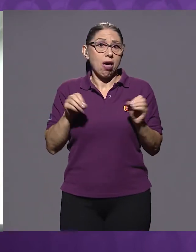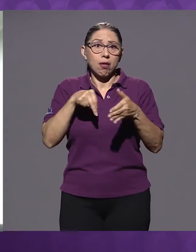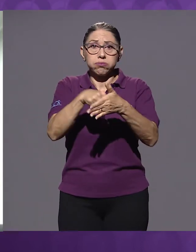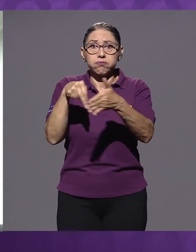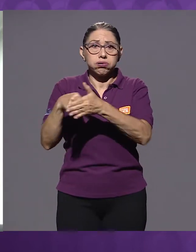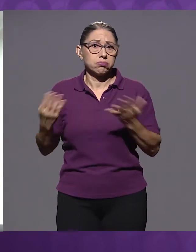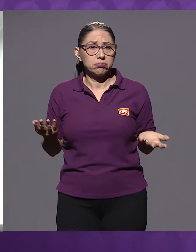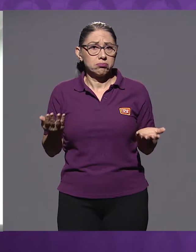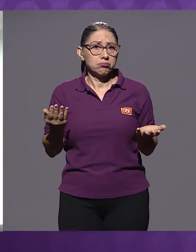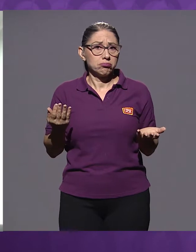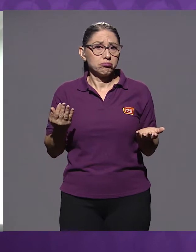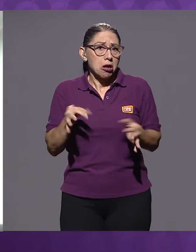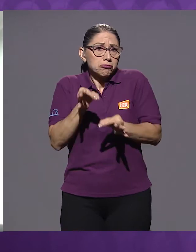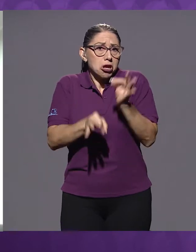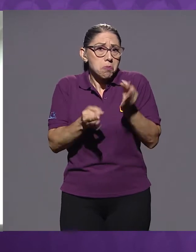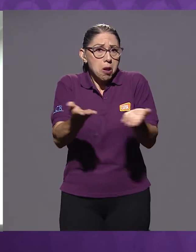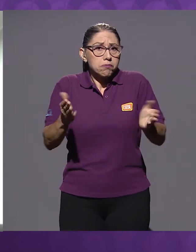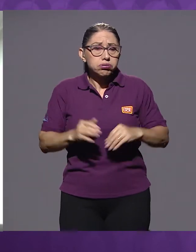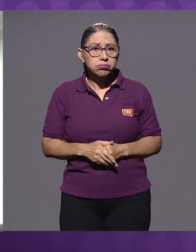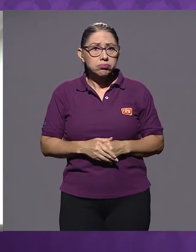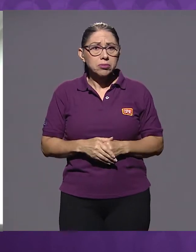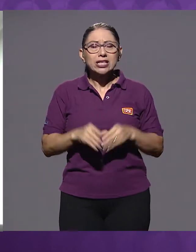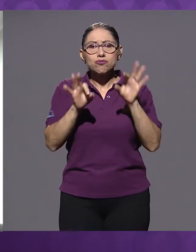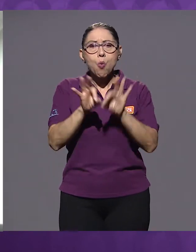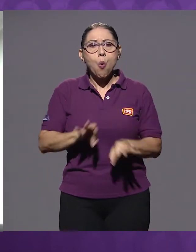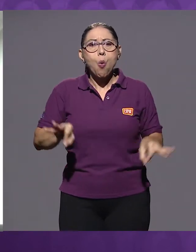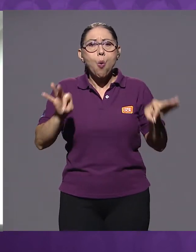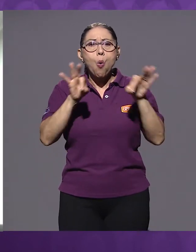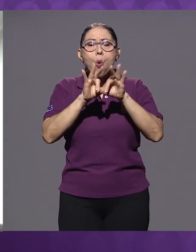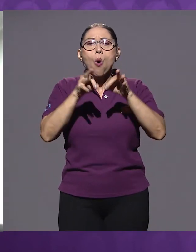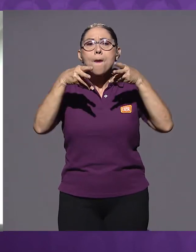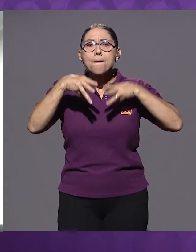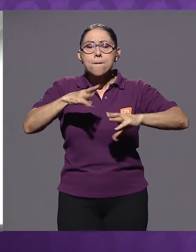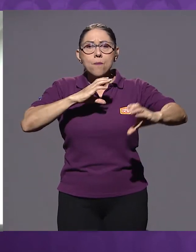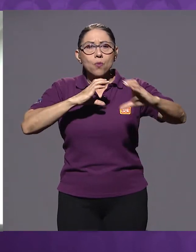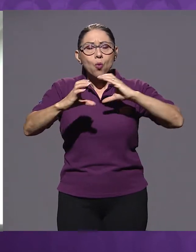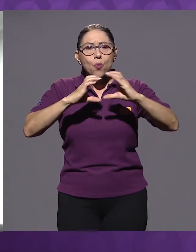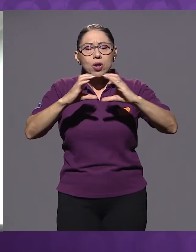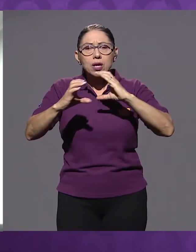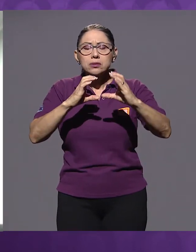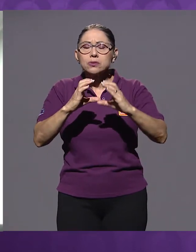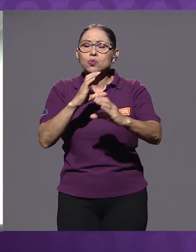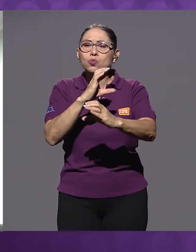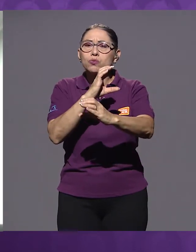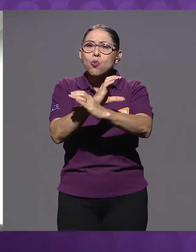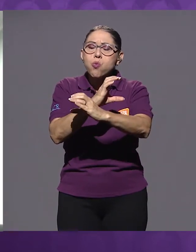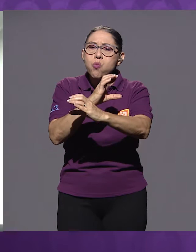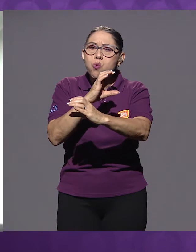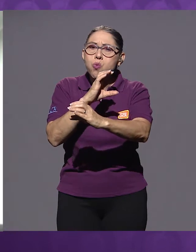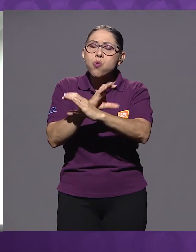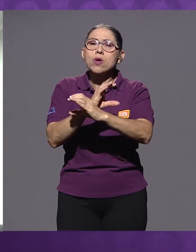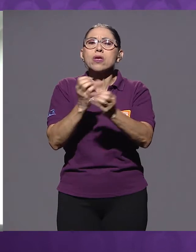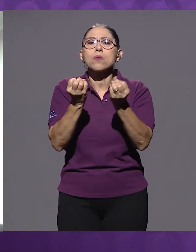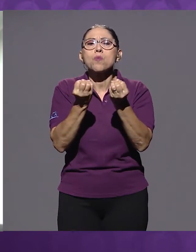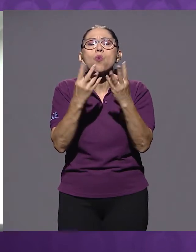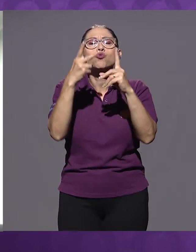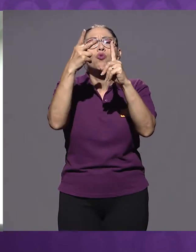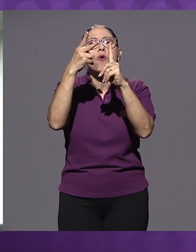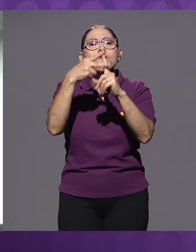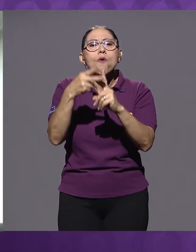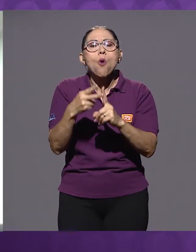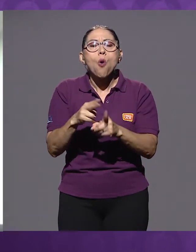todo. Entonces, sí es fundamental que los medios de comunicación cuiden mucho ese